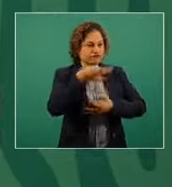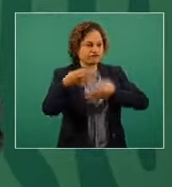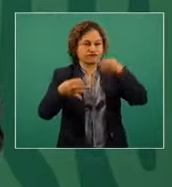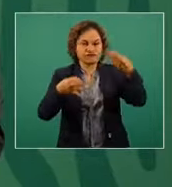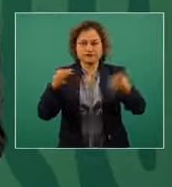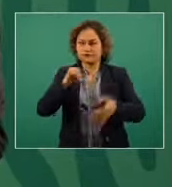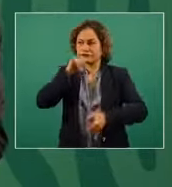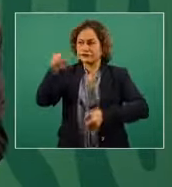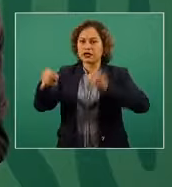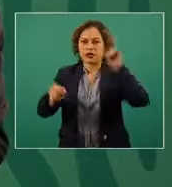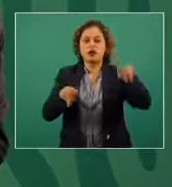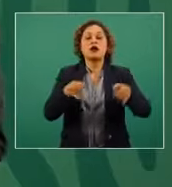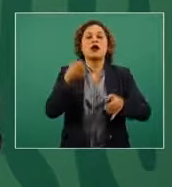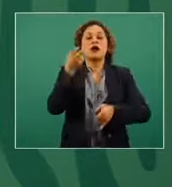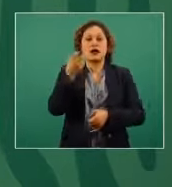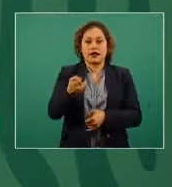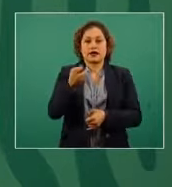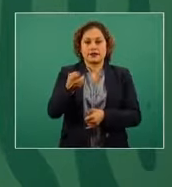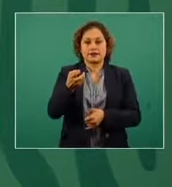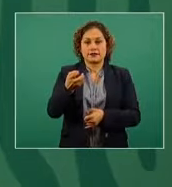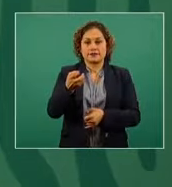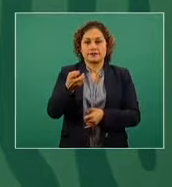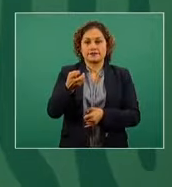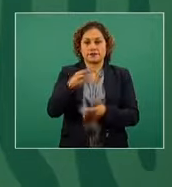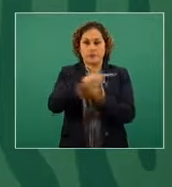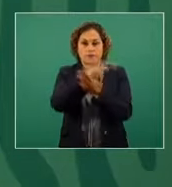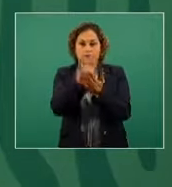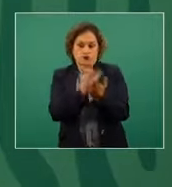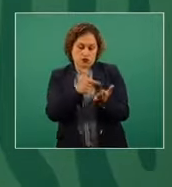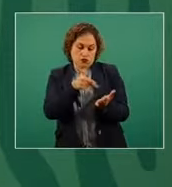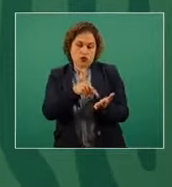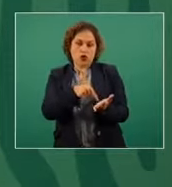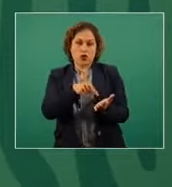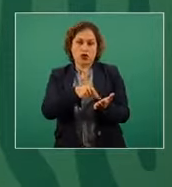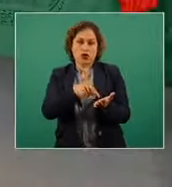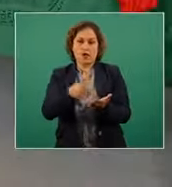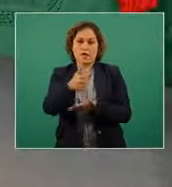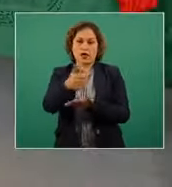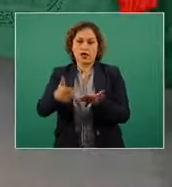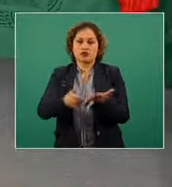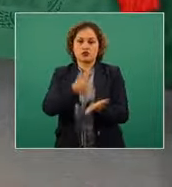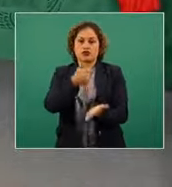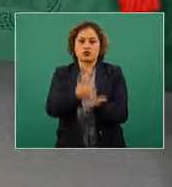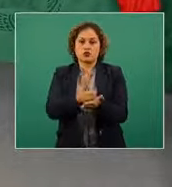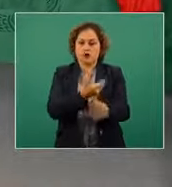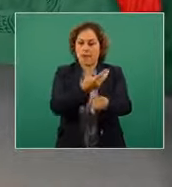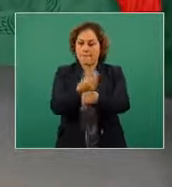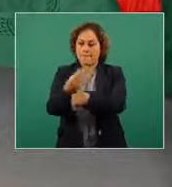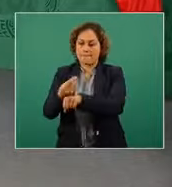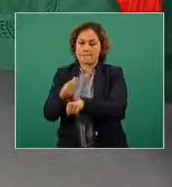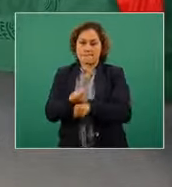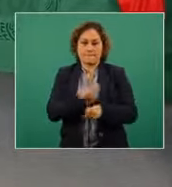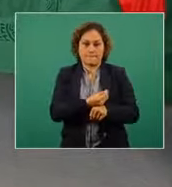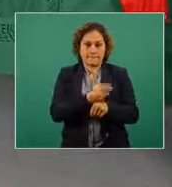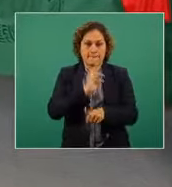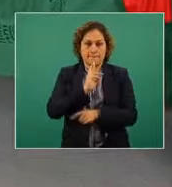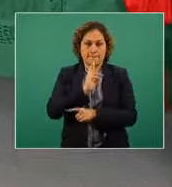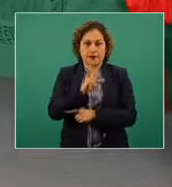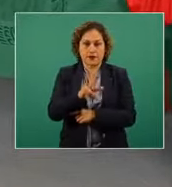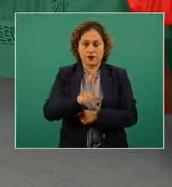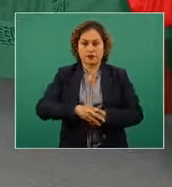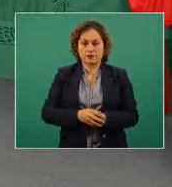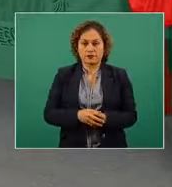Es un programa de mejoramiento urbano y dentro de ese